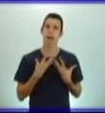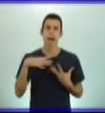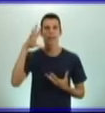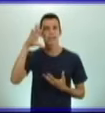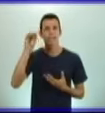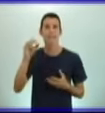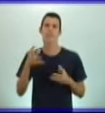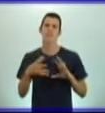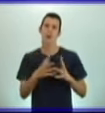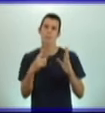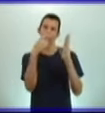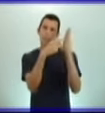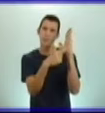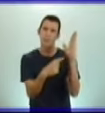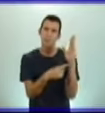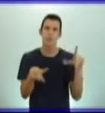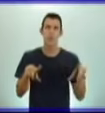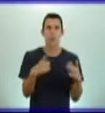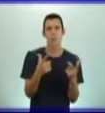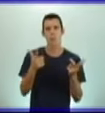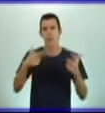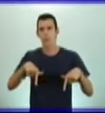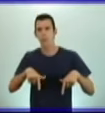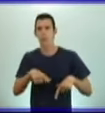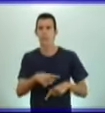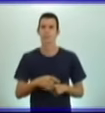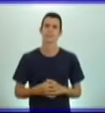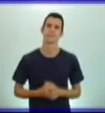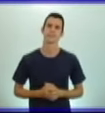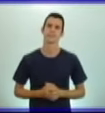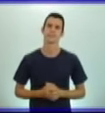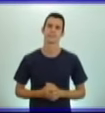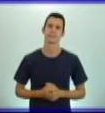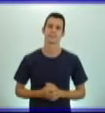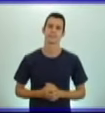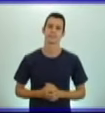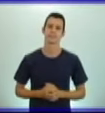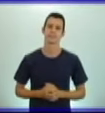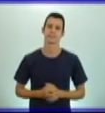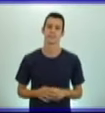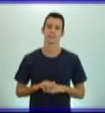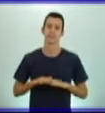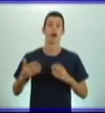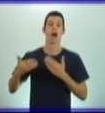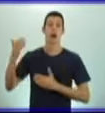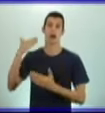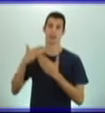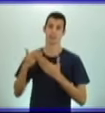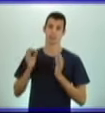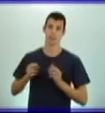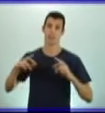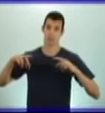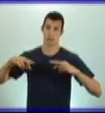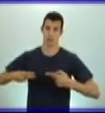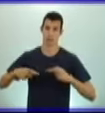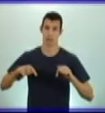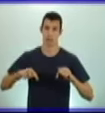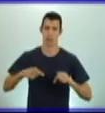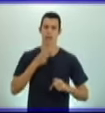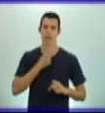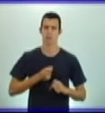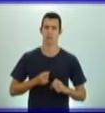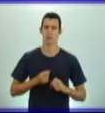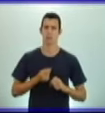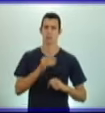función. Bueno, igual que dijimos anteriormente, vamos para analizar el crecimiento, vamos a ver qué sucede en